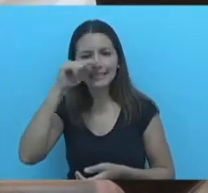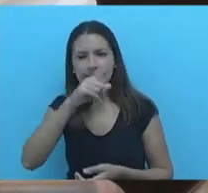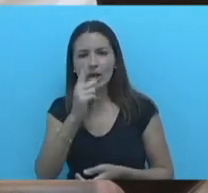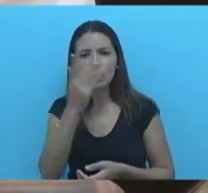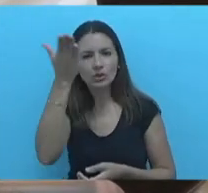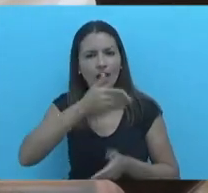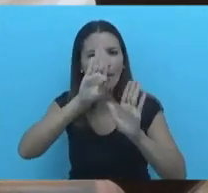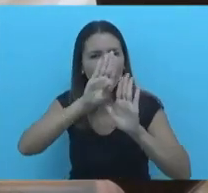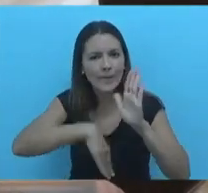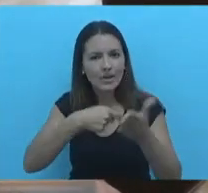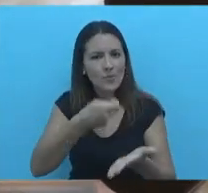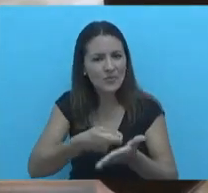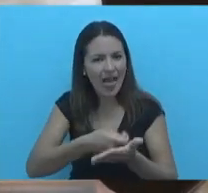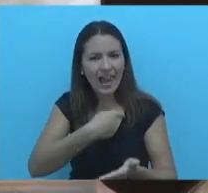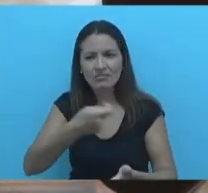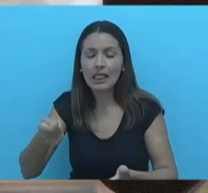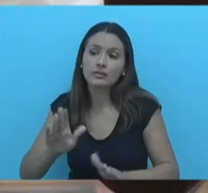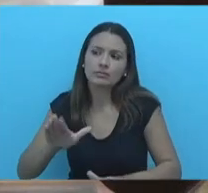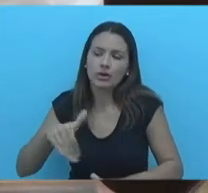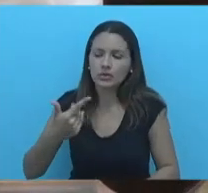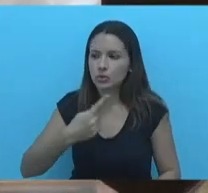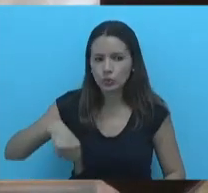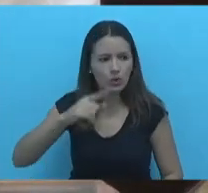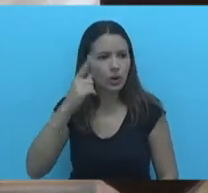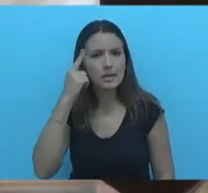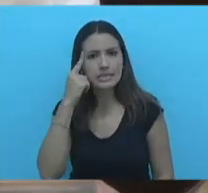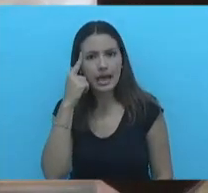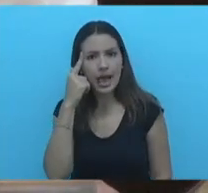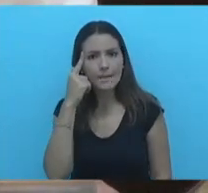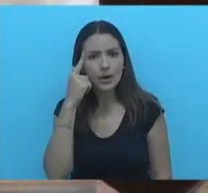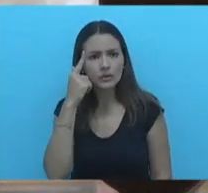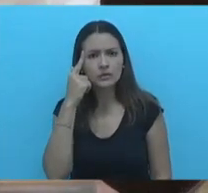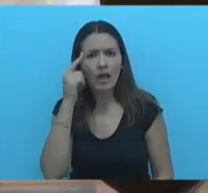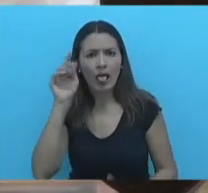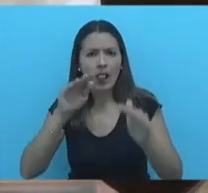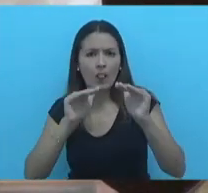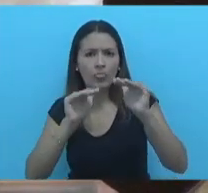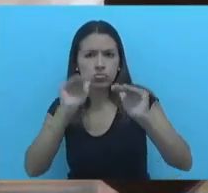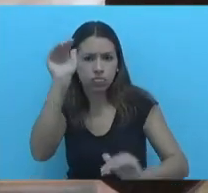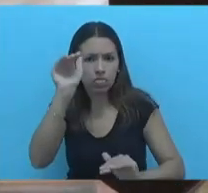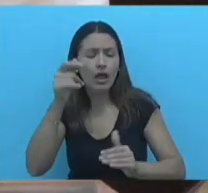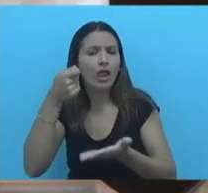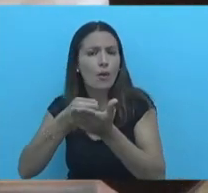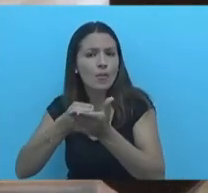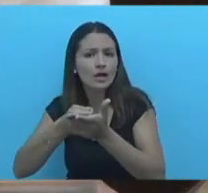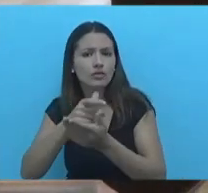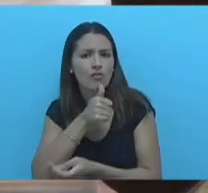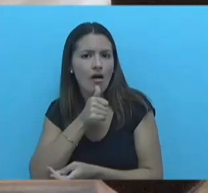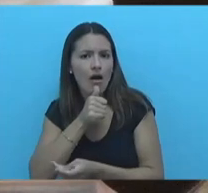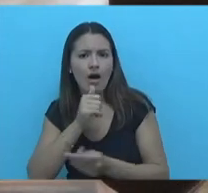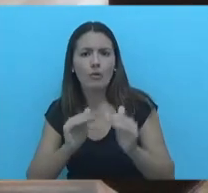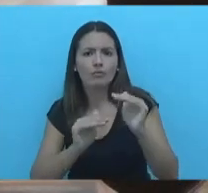5,71%. Por estas razones consideramos que es absolutamente desproporcionado con todos los parámetros